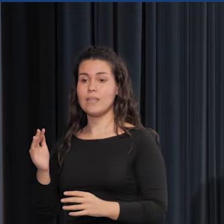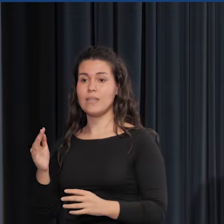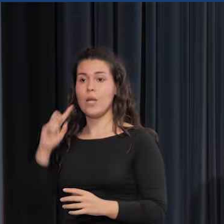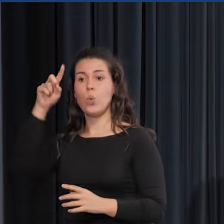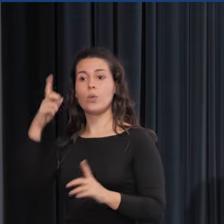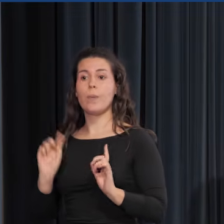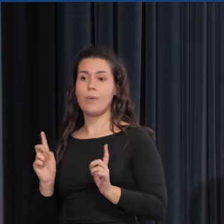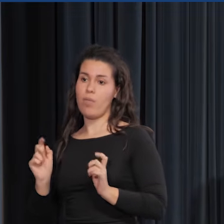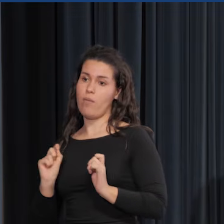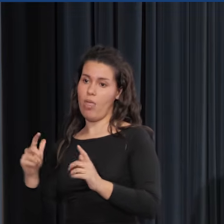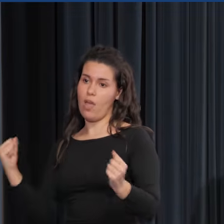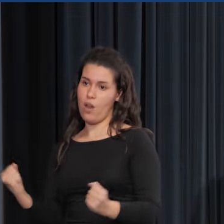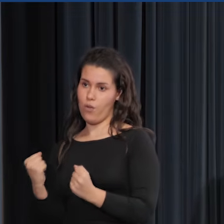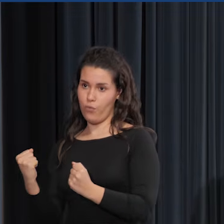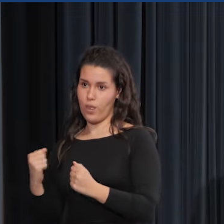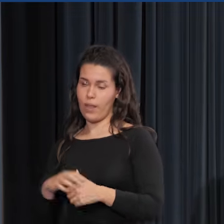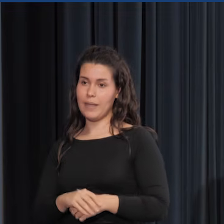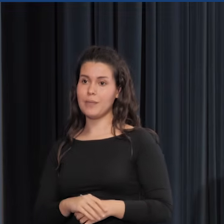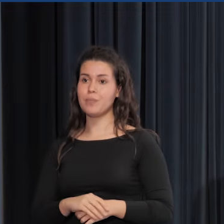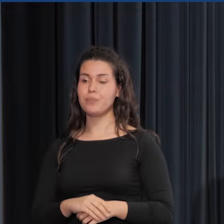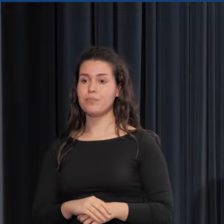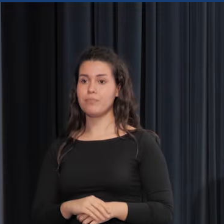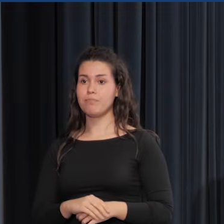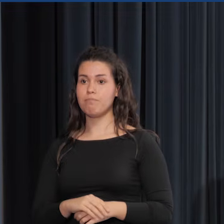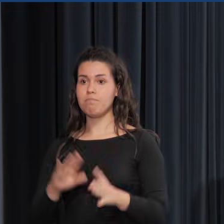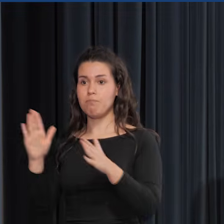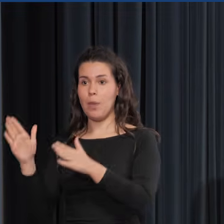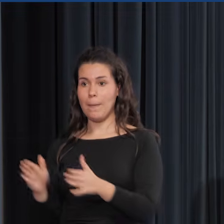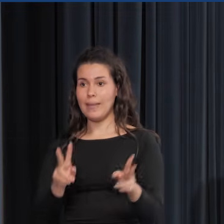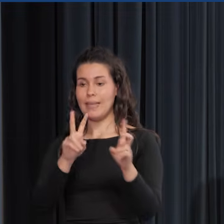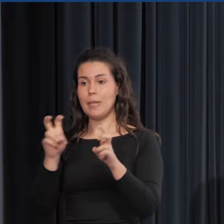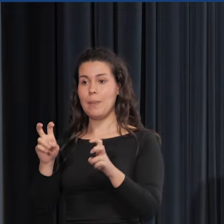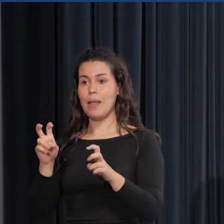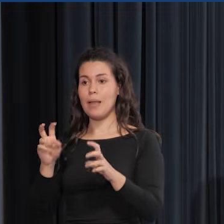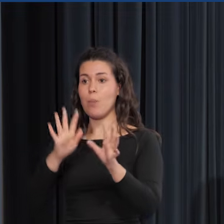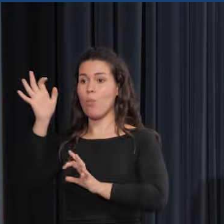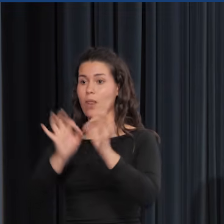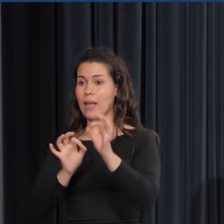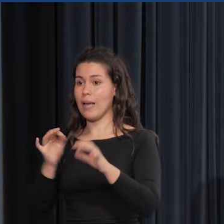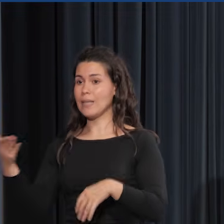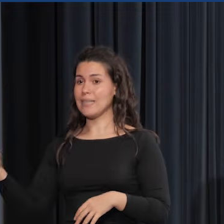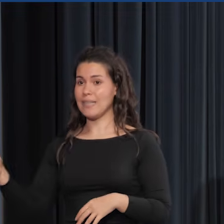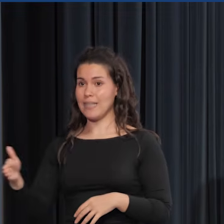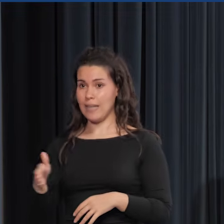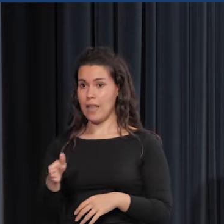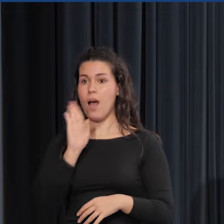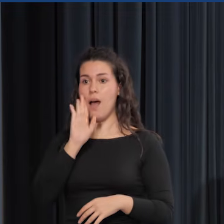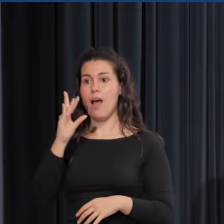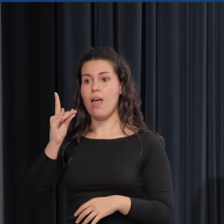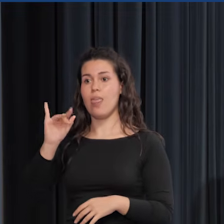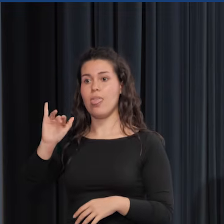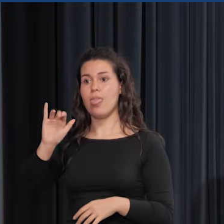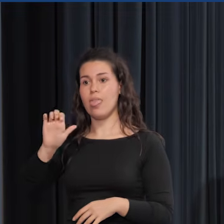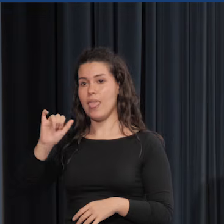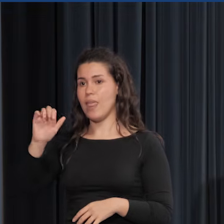preventiva. Sobre el tema de la siniestralidad, volviendo a Diego, me gustaría